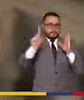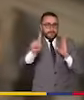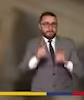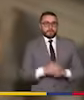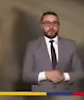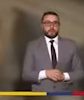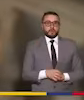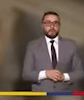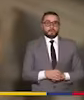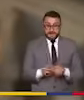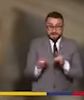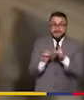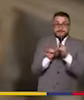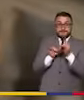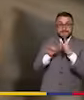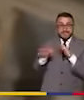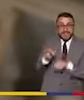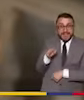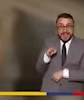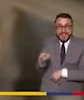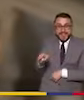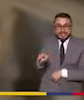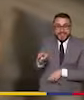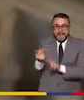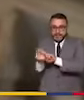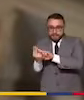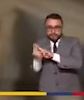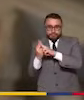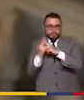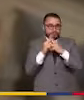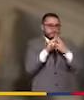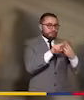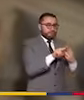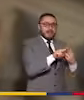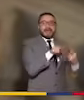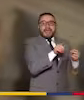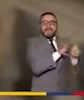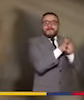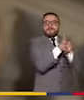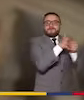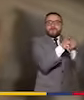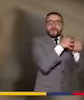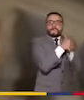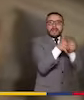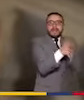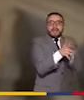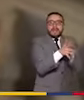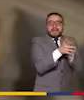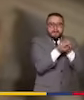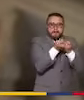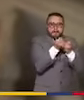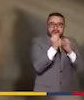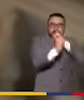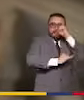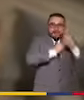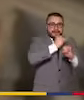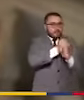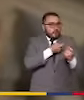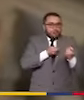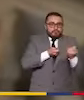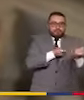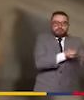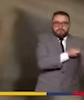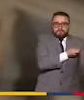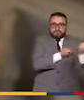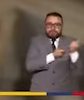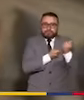antes mencionada se correlaciona con un informe de transacciones de divisas, es